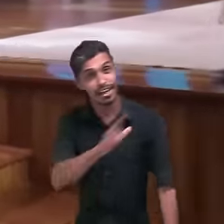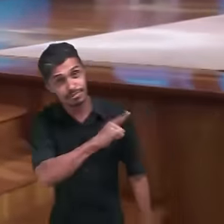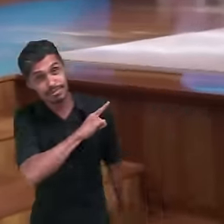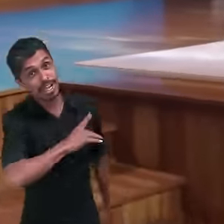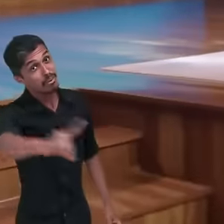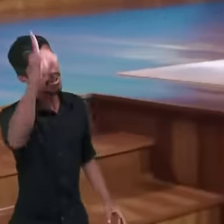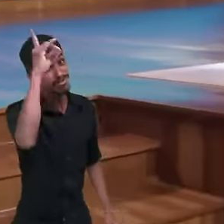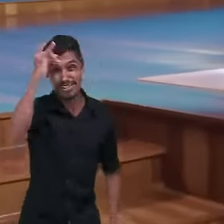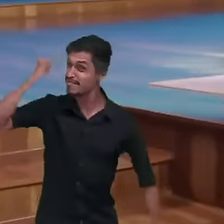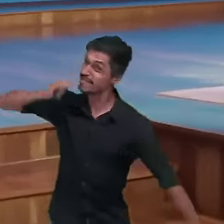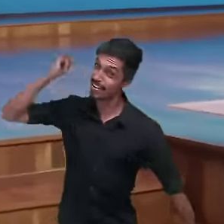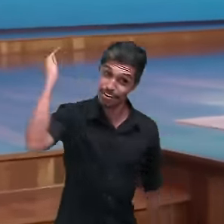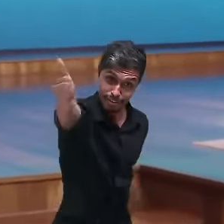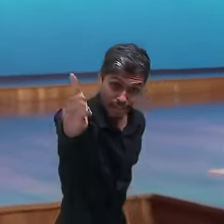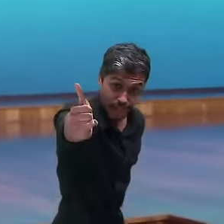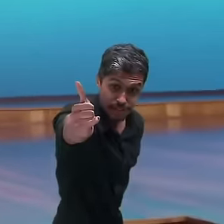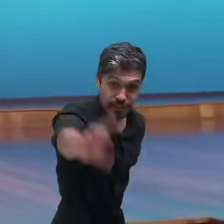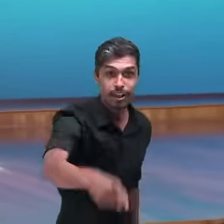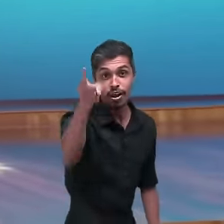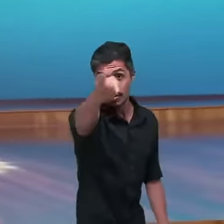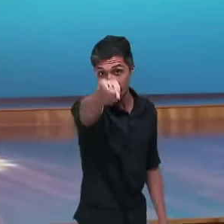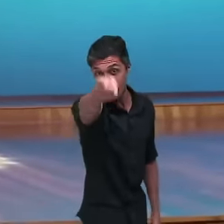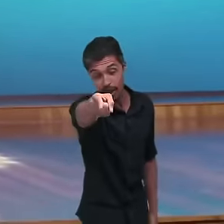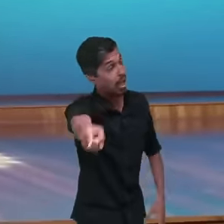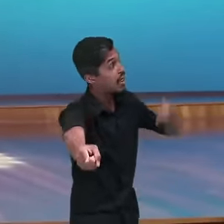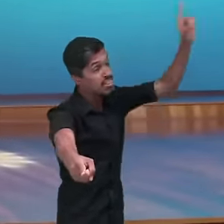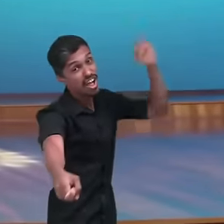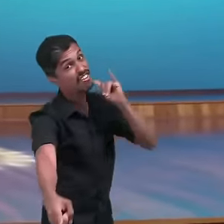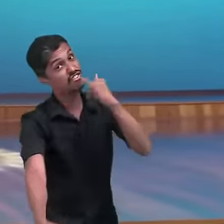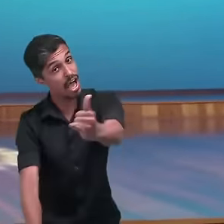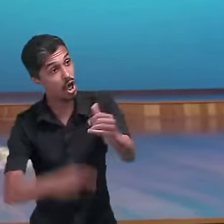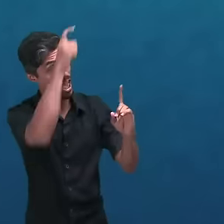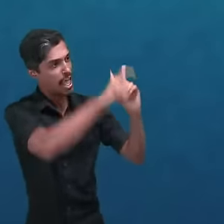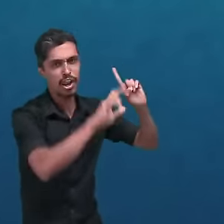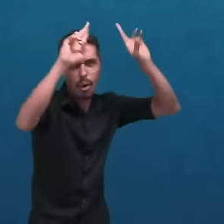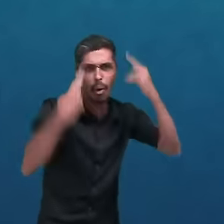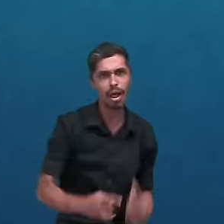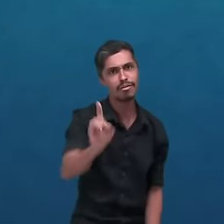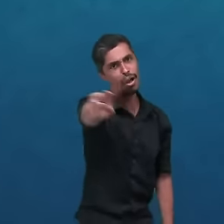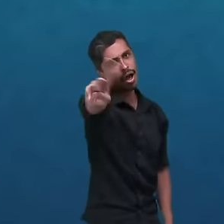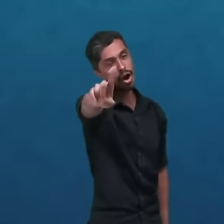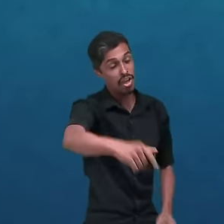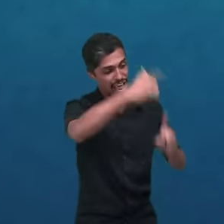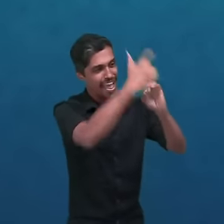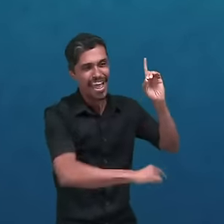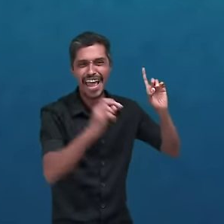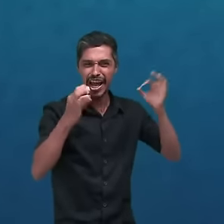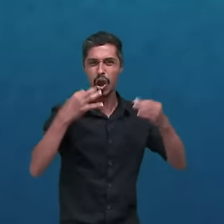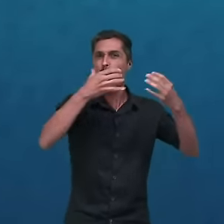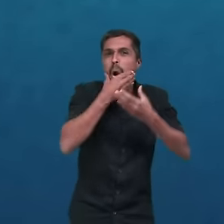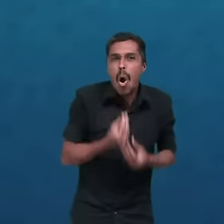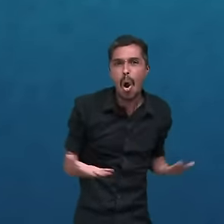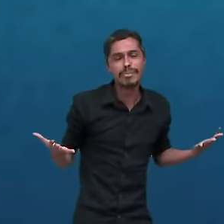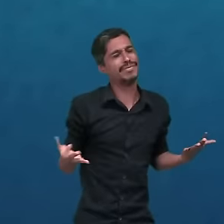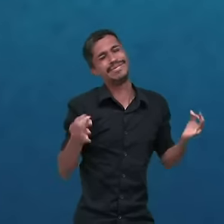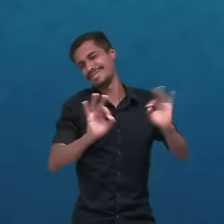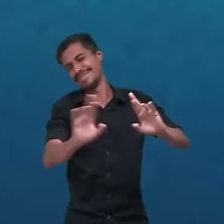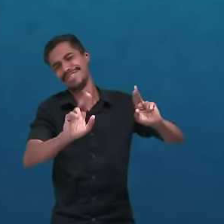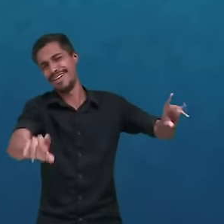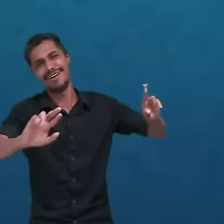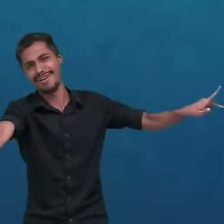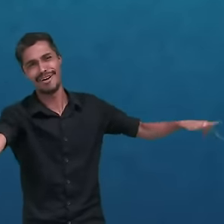Te hay una palabra. Quien faló no es hombre para mentir, ni filho de hombre para se arrepentir.